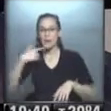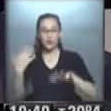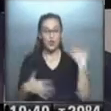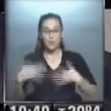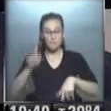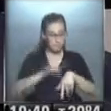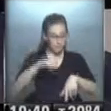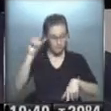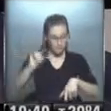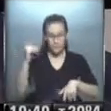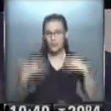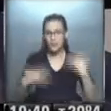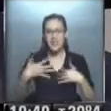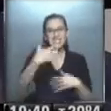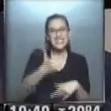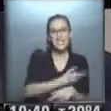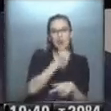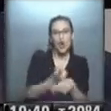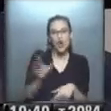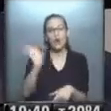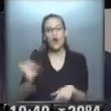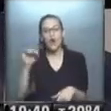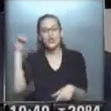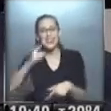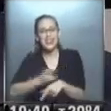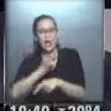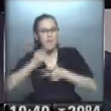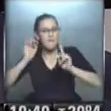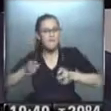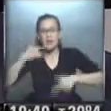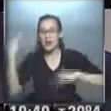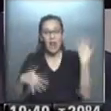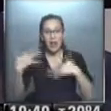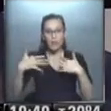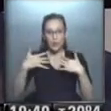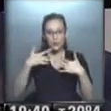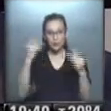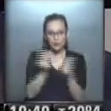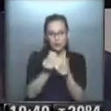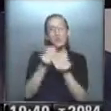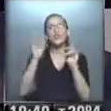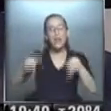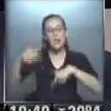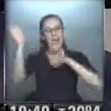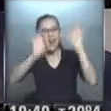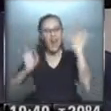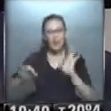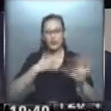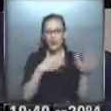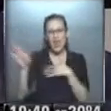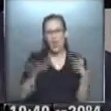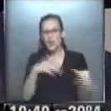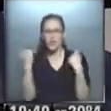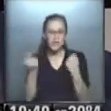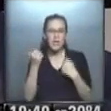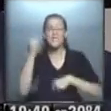de tiempo, puede ser alrededor de las 6 horas o 7 horas, pero precipitación abundante, además caída de granizo y ráfagas fuertes de viento. Ya